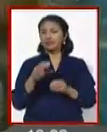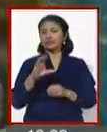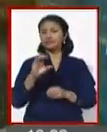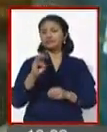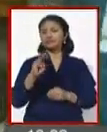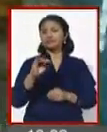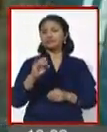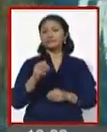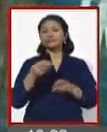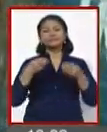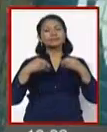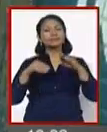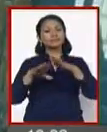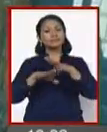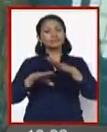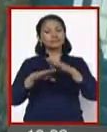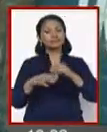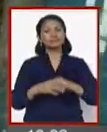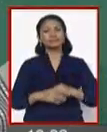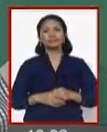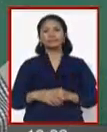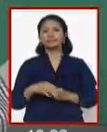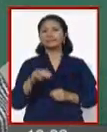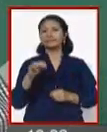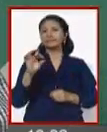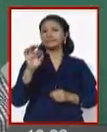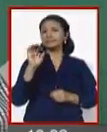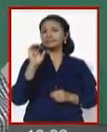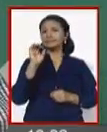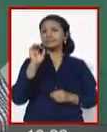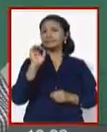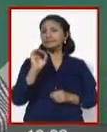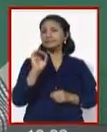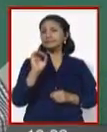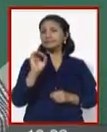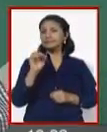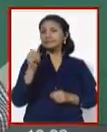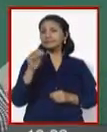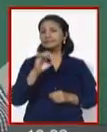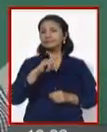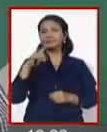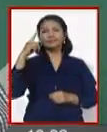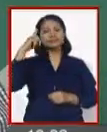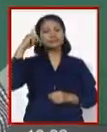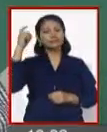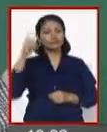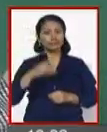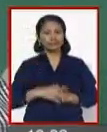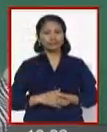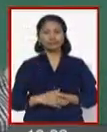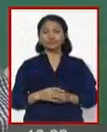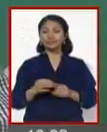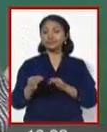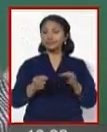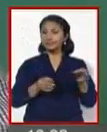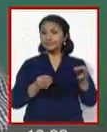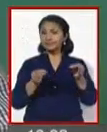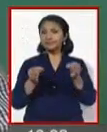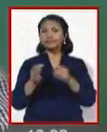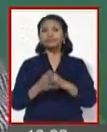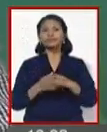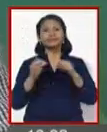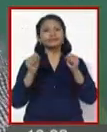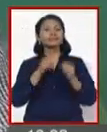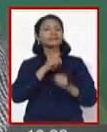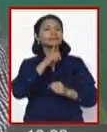comisión al distribuidor minorista en 0.10 centavos por kilo de GLP que distribuimos. De esta forma,